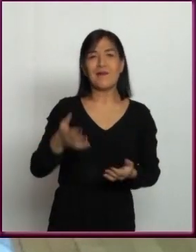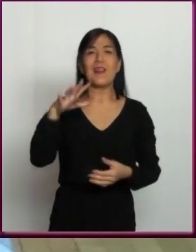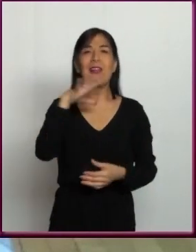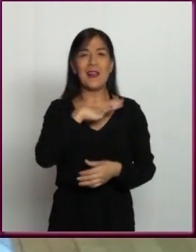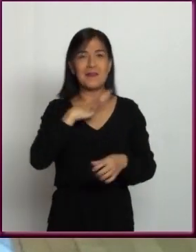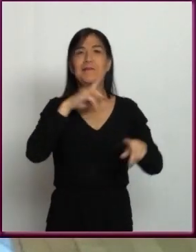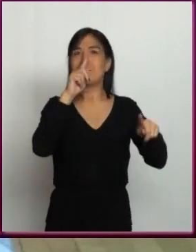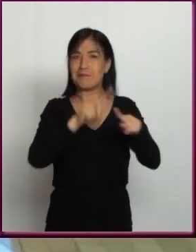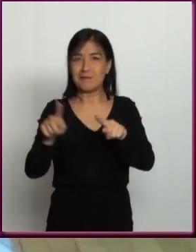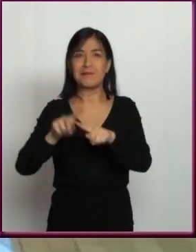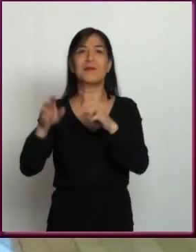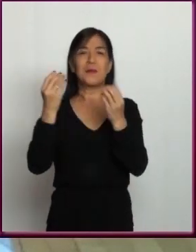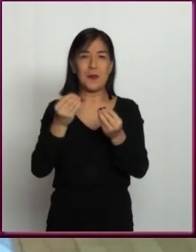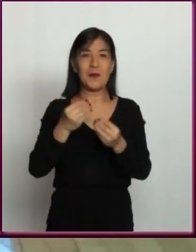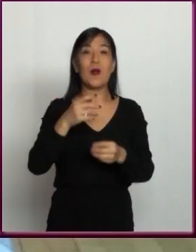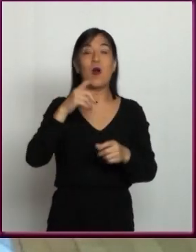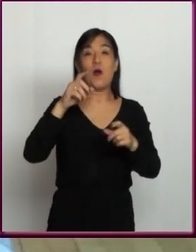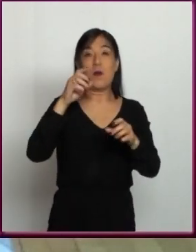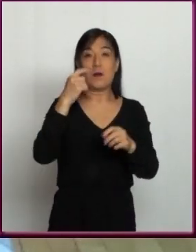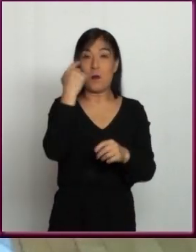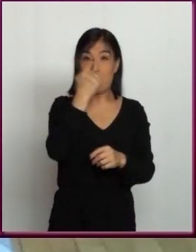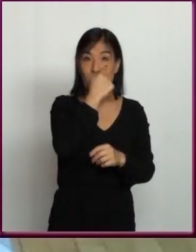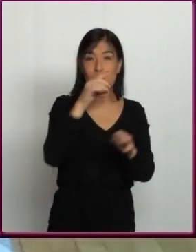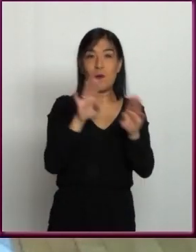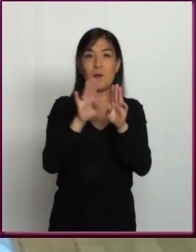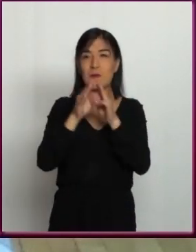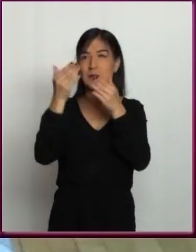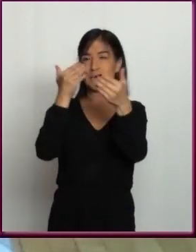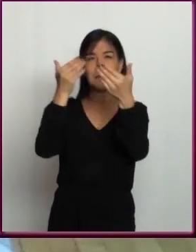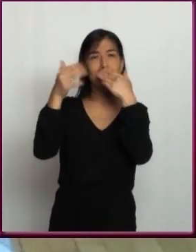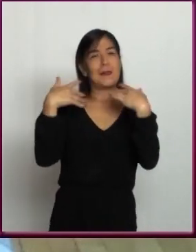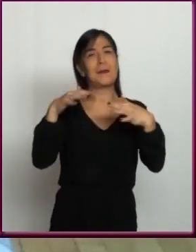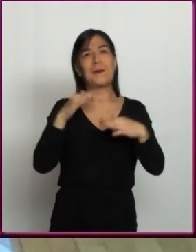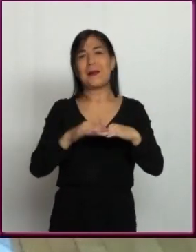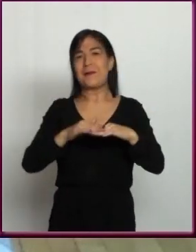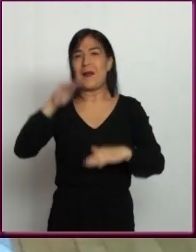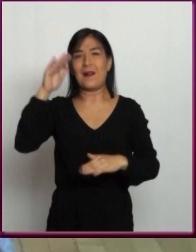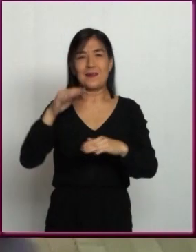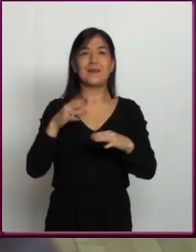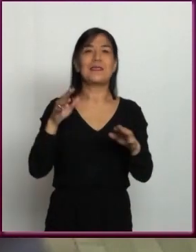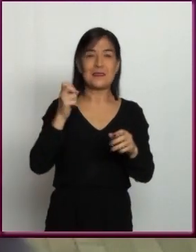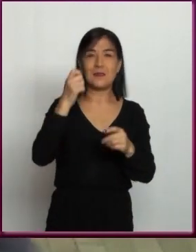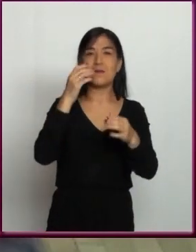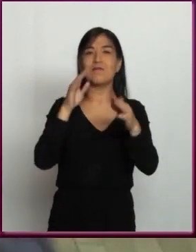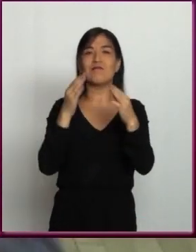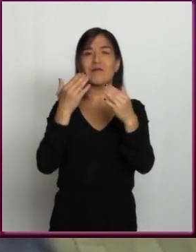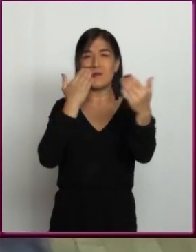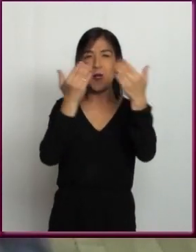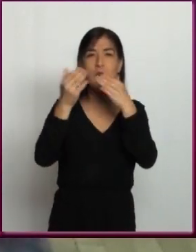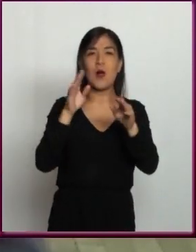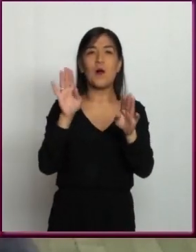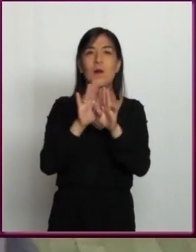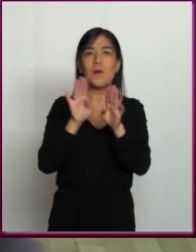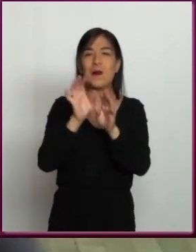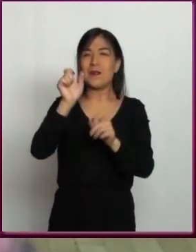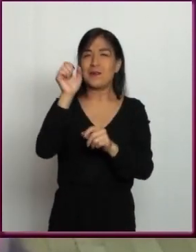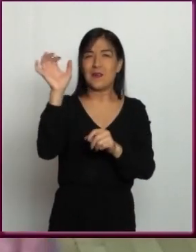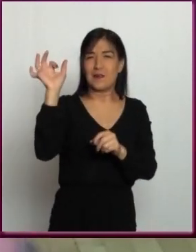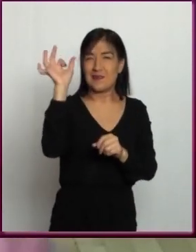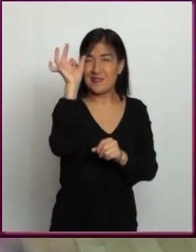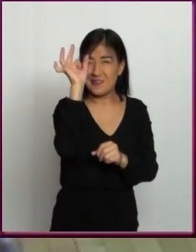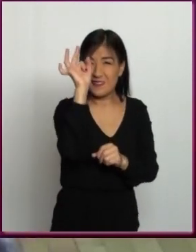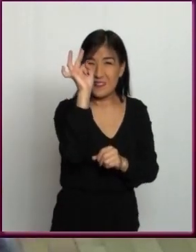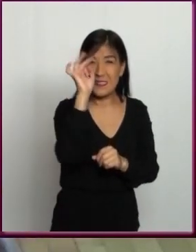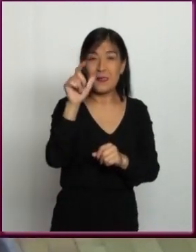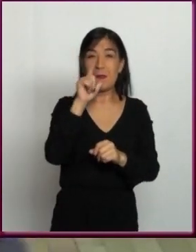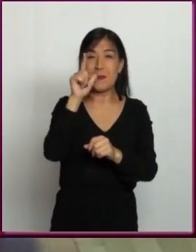Hay muchas. El ojo tiene un intervalo dinámico muy grande. ¿Qué es el intervalo dinámico? Es la cantidad más pequeña de luz que puedo